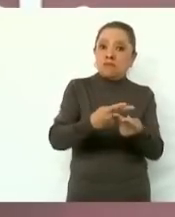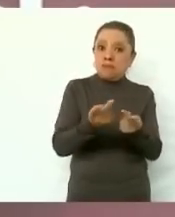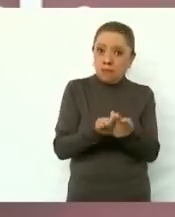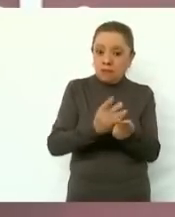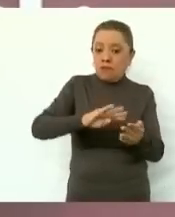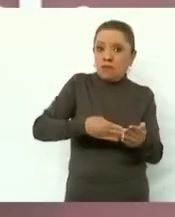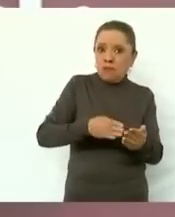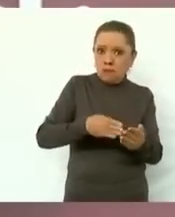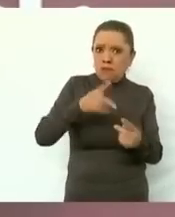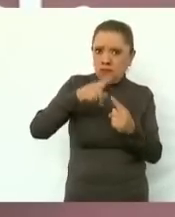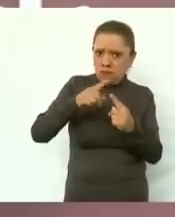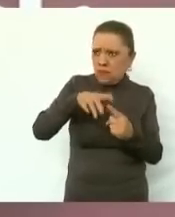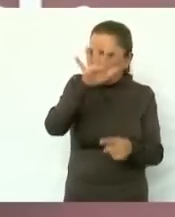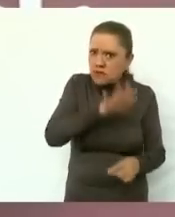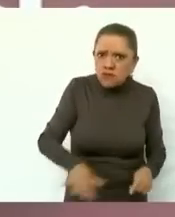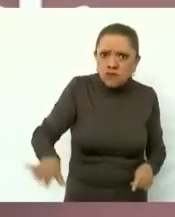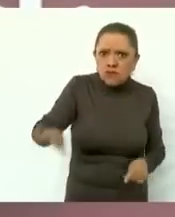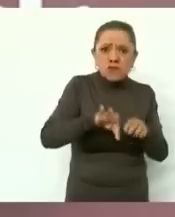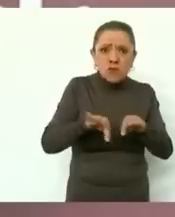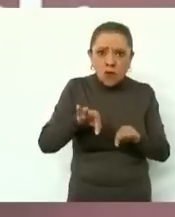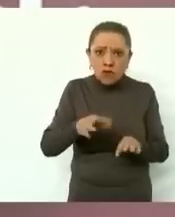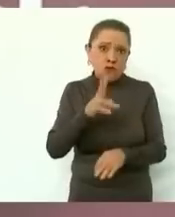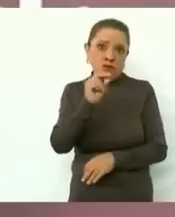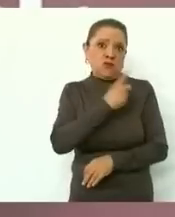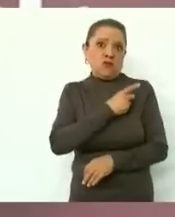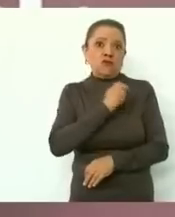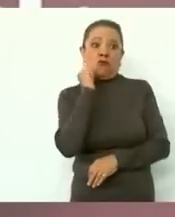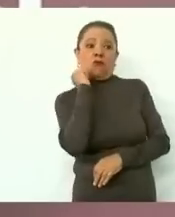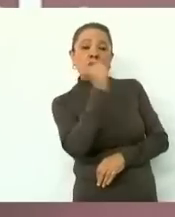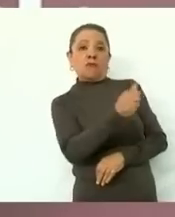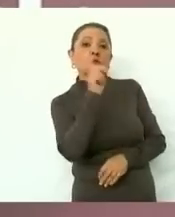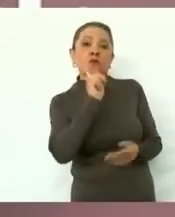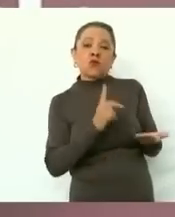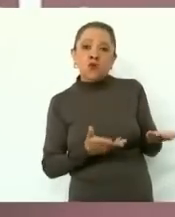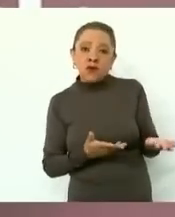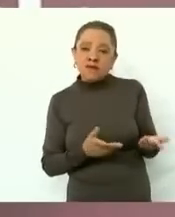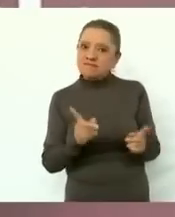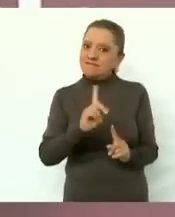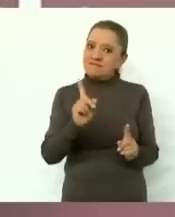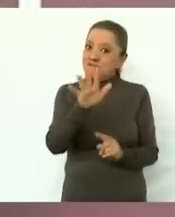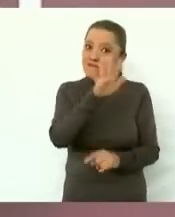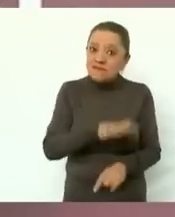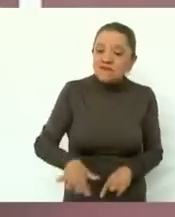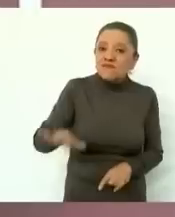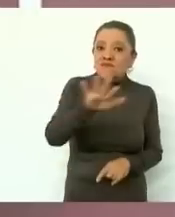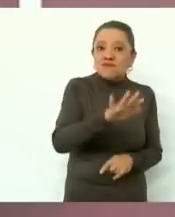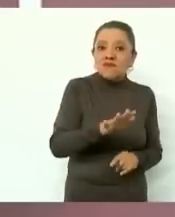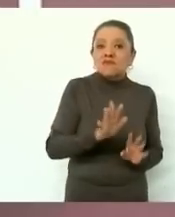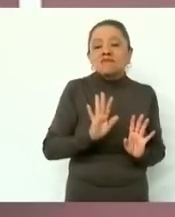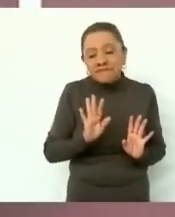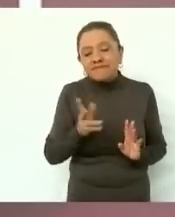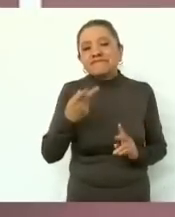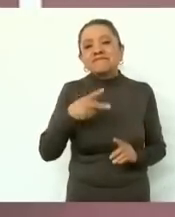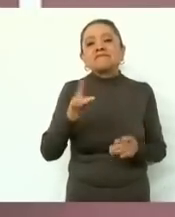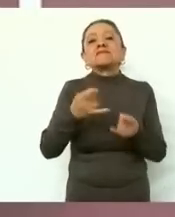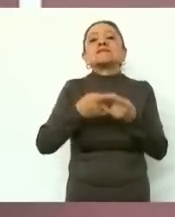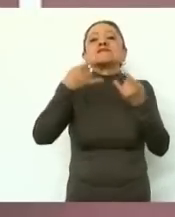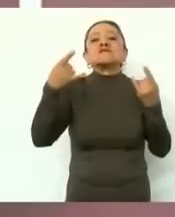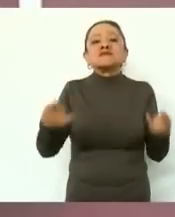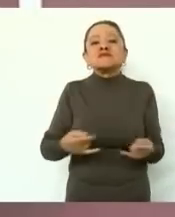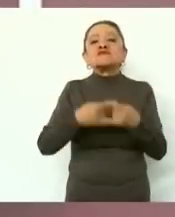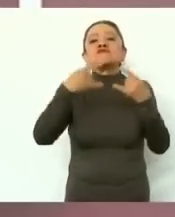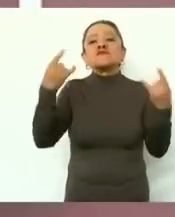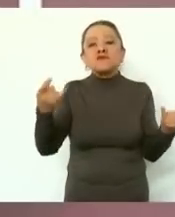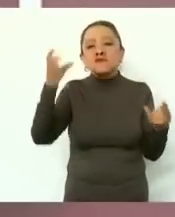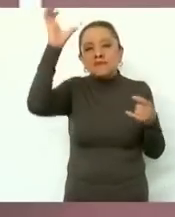de la mujer. Pero bueno, ¿qué es lo que ha pasado por razones históricas,